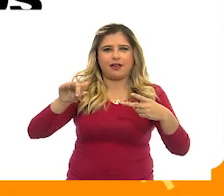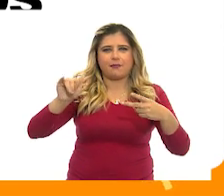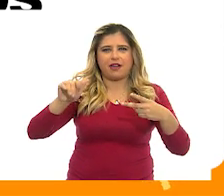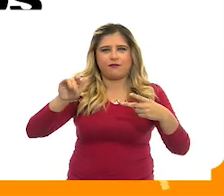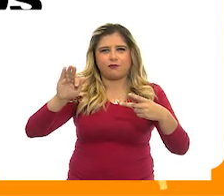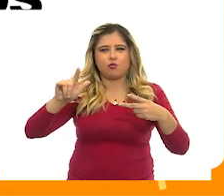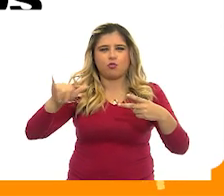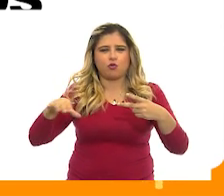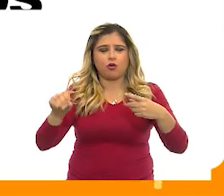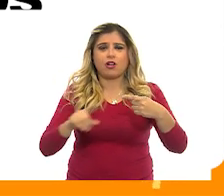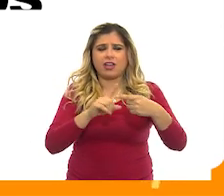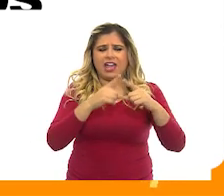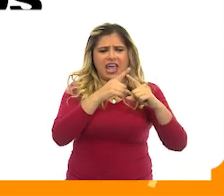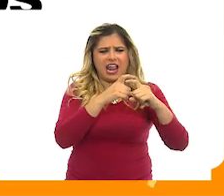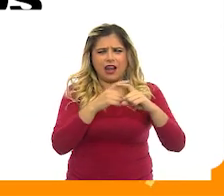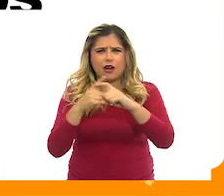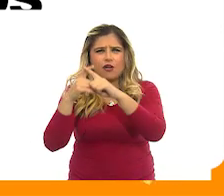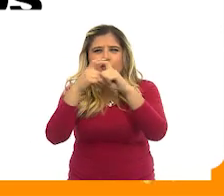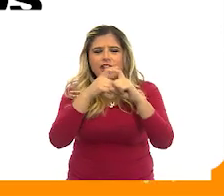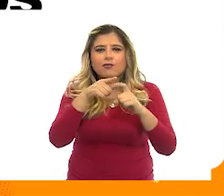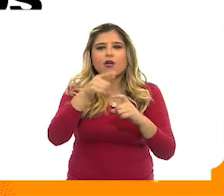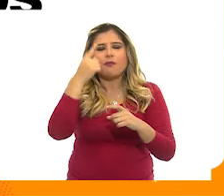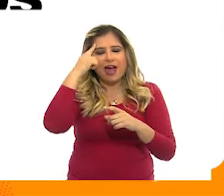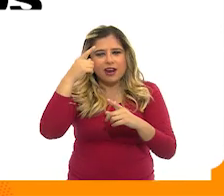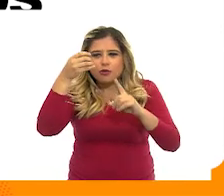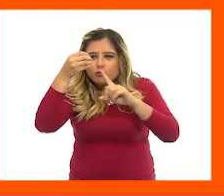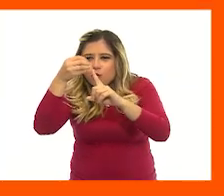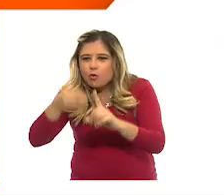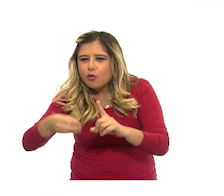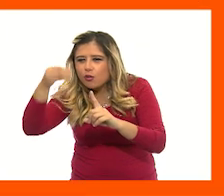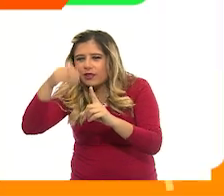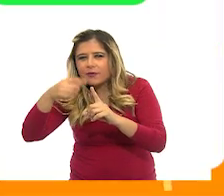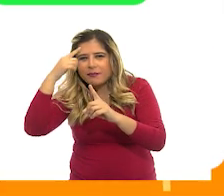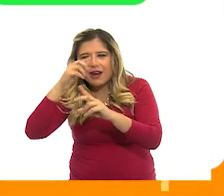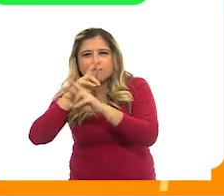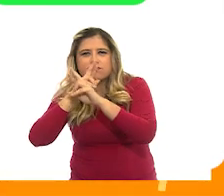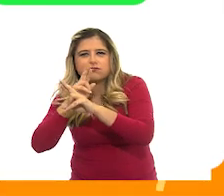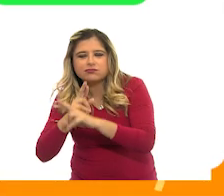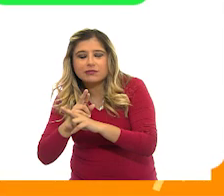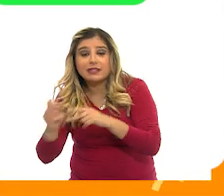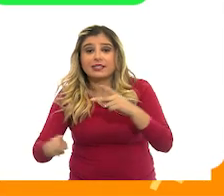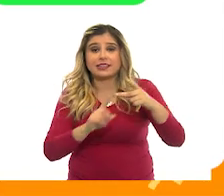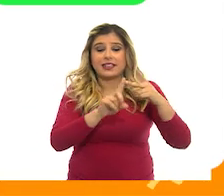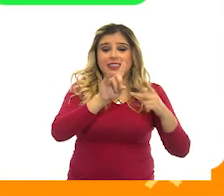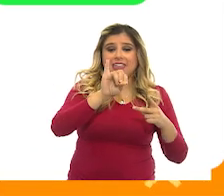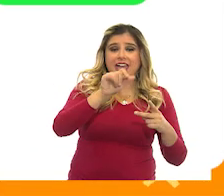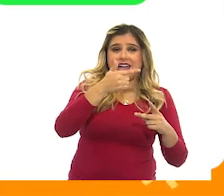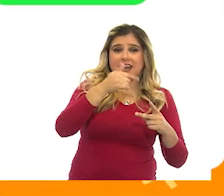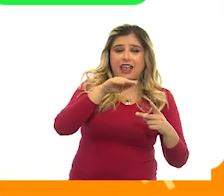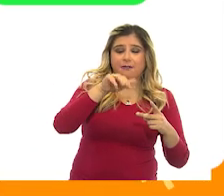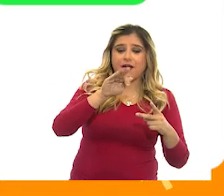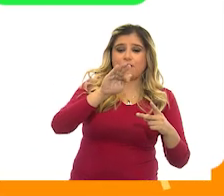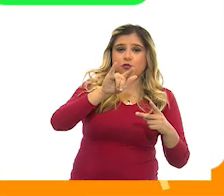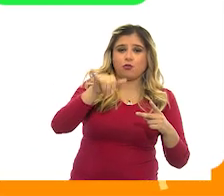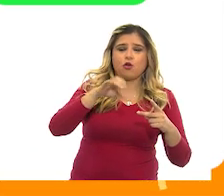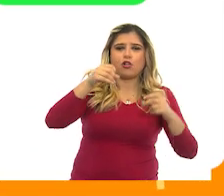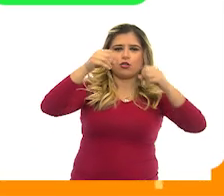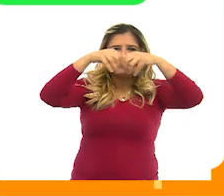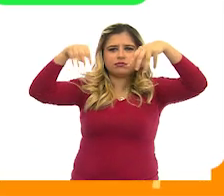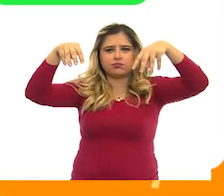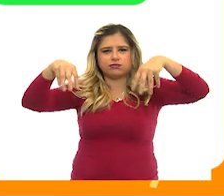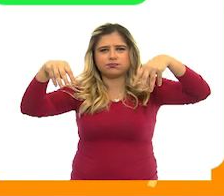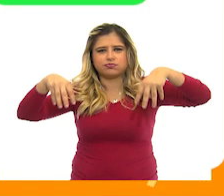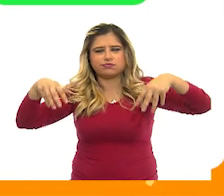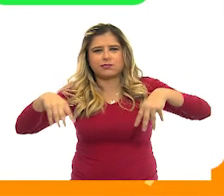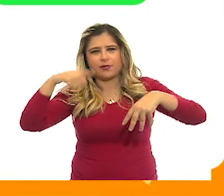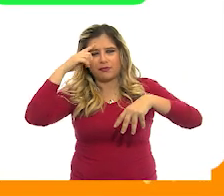pasos ordenados para realizar una tarea o resolver un problema, en tanto que un diagrama de flujo es la representación gráfica de